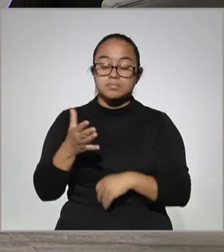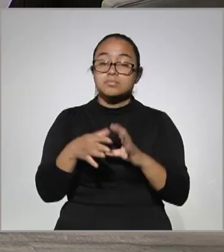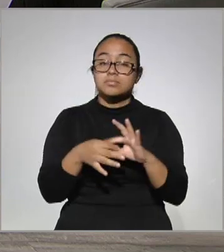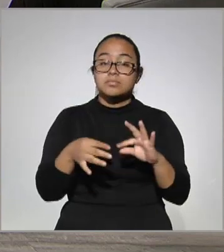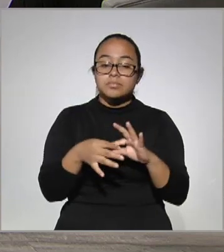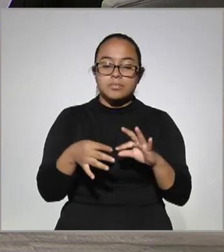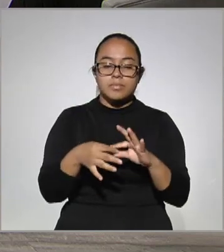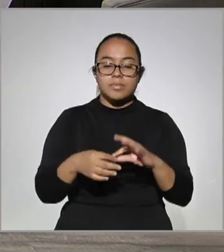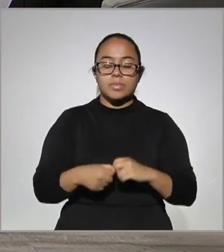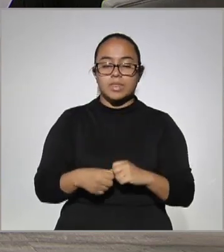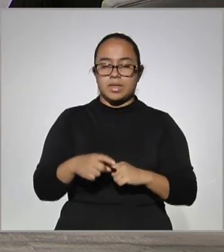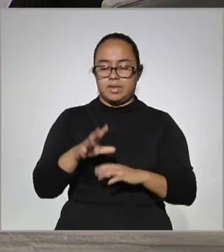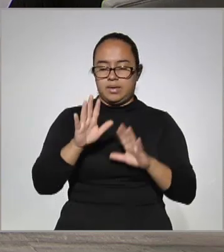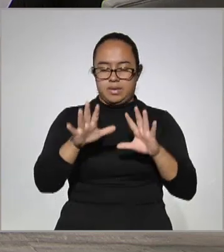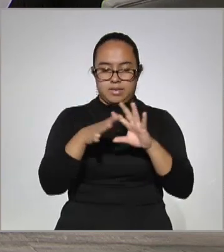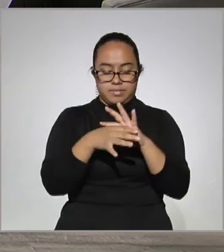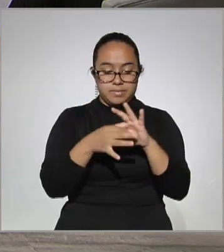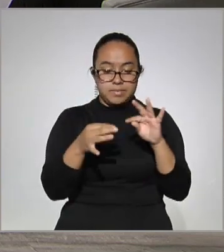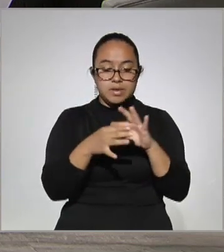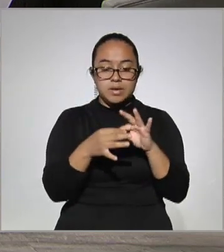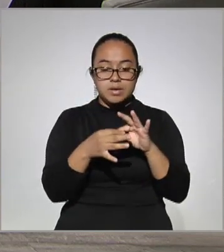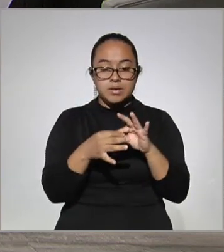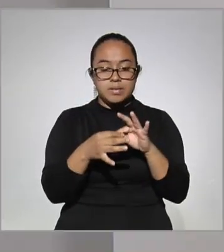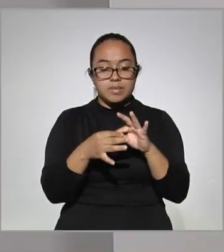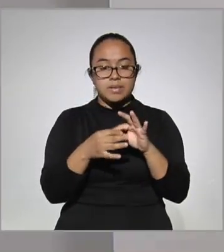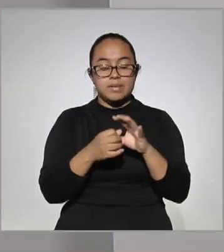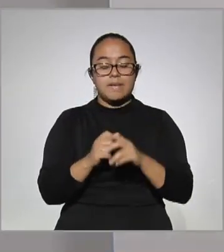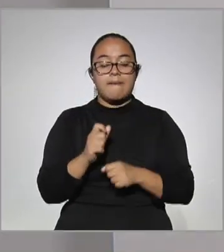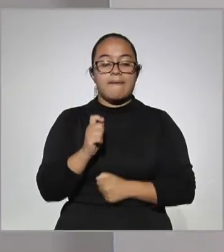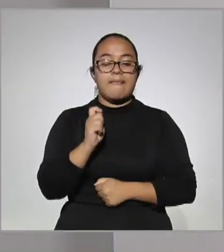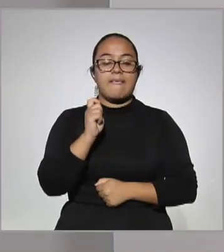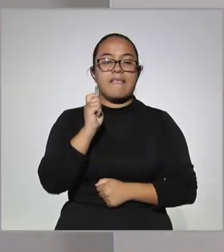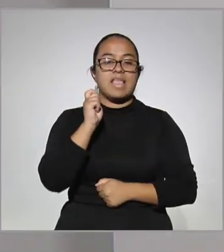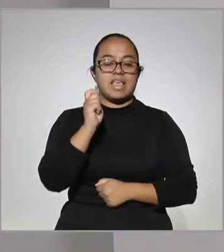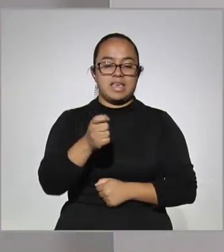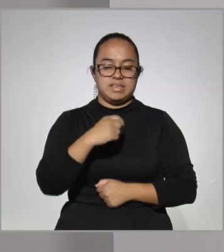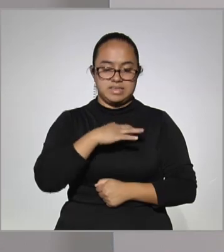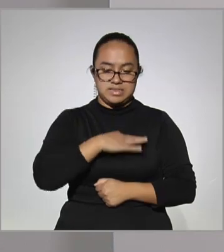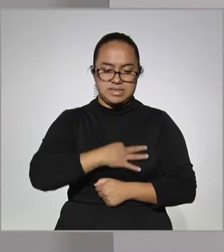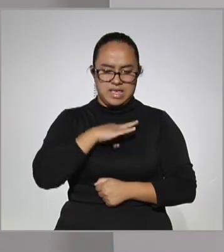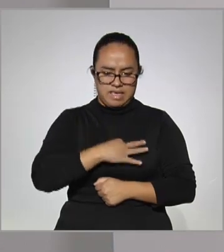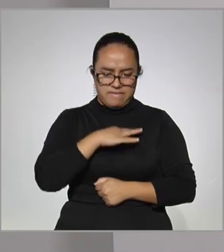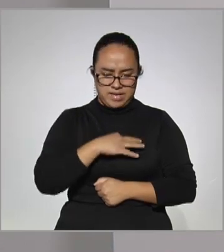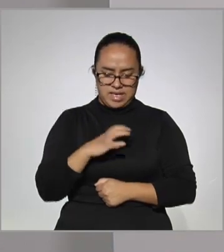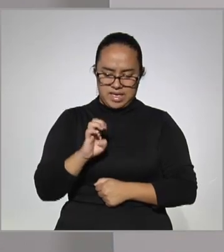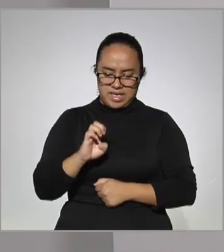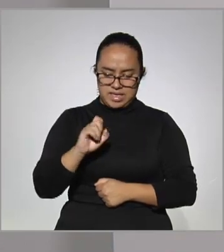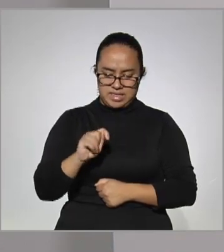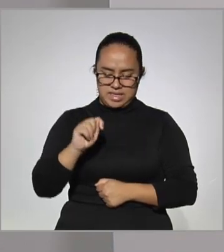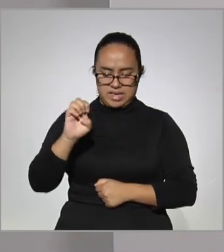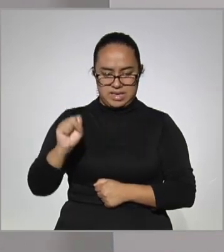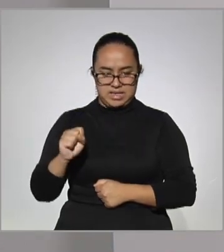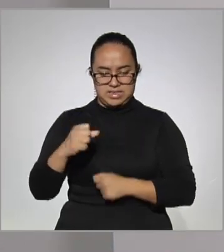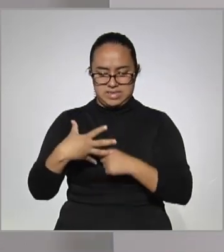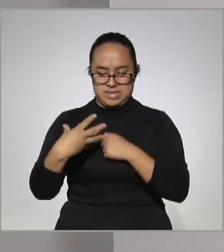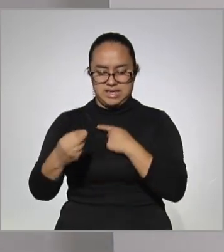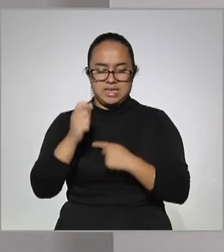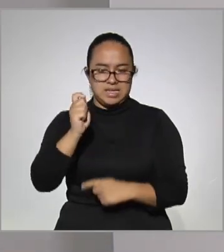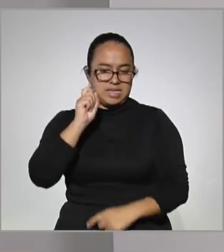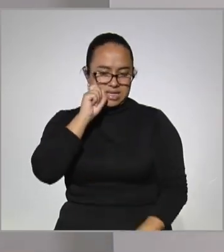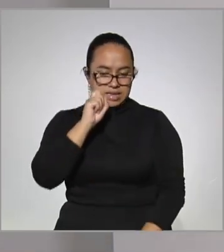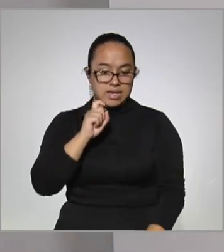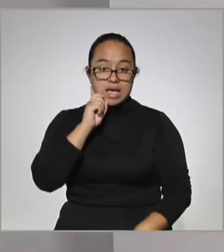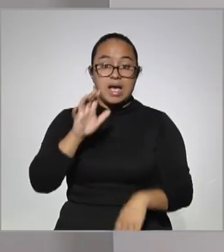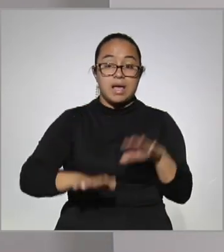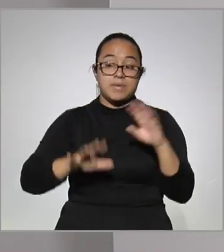hacer como este paréntesis en el aspecto de que es una infección de transmisión sexual, que eso yo creo que de repente en las